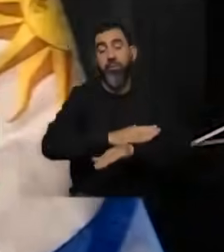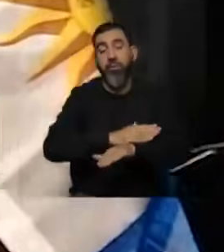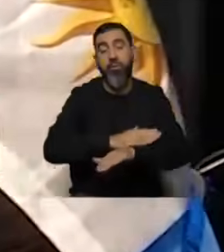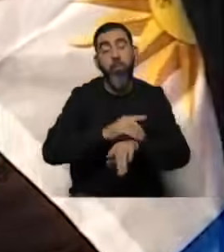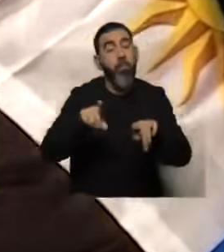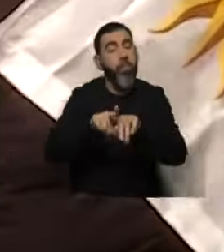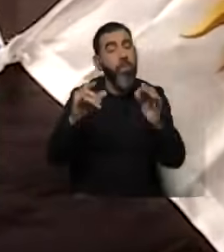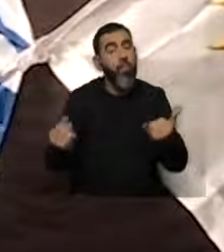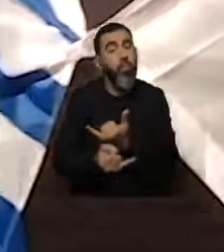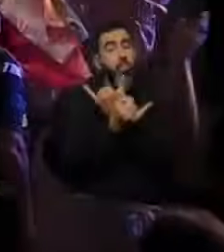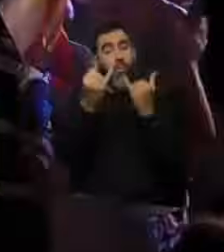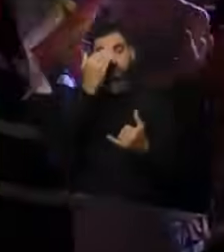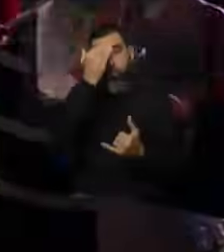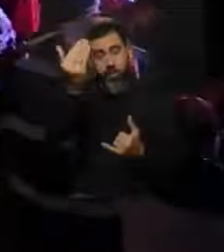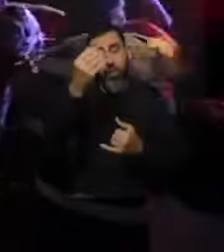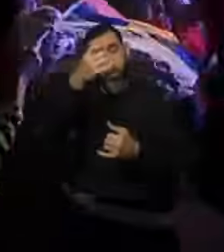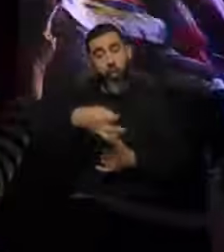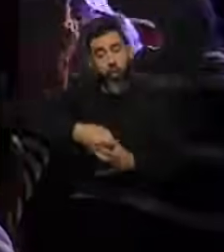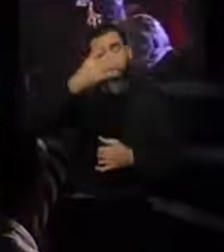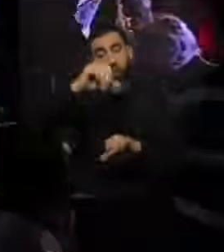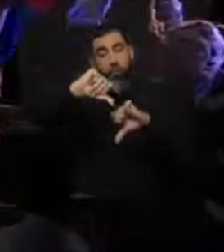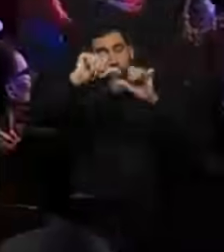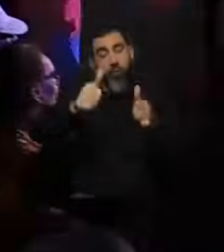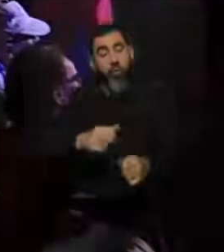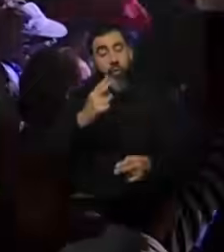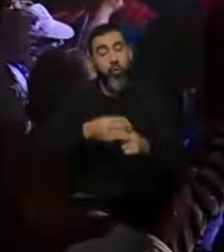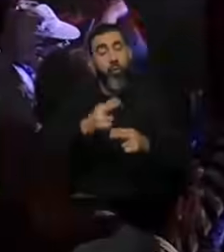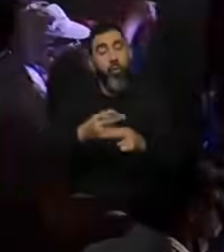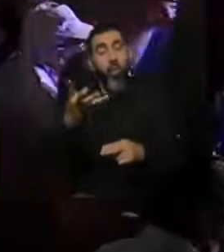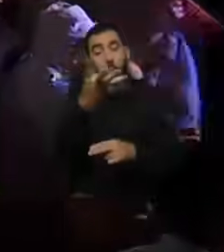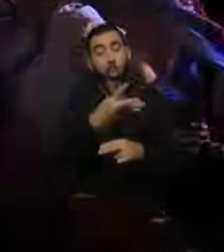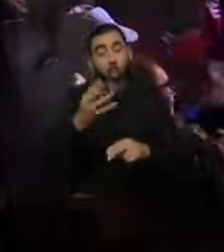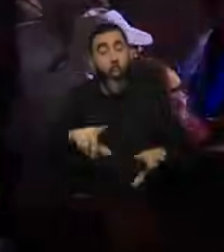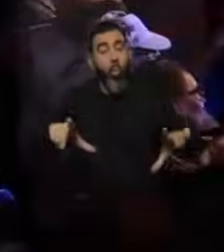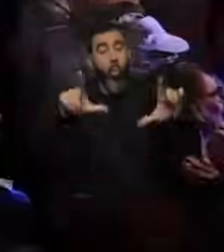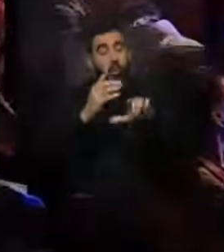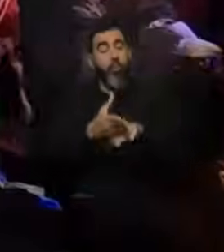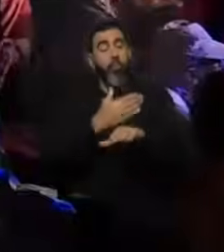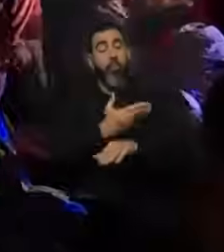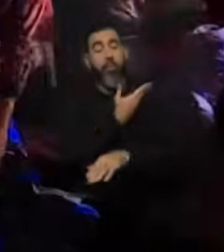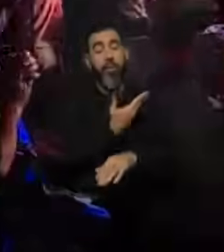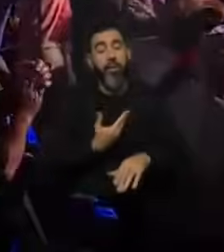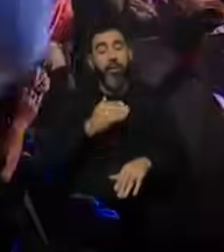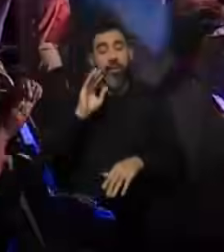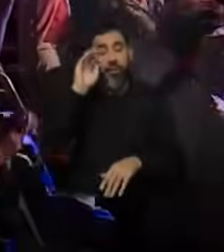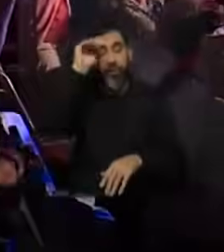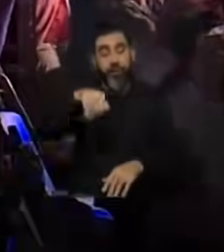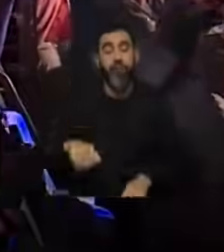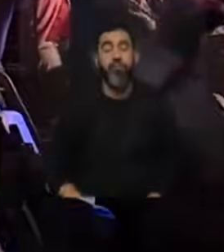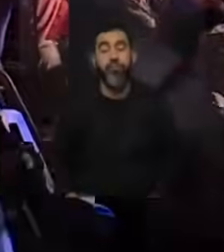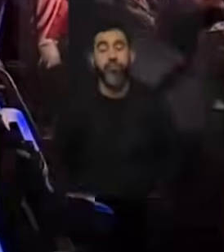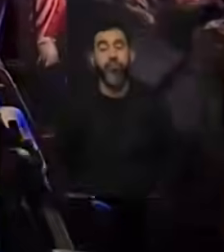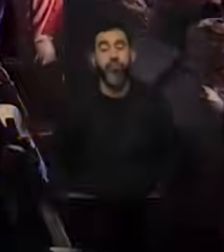el mismo día en el que el frente amplio oficialice en Maldonado el nombre de los cuatro precandidatos a la presidencia de la República por la